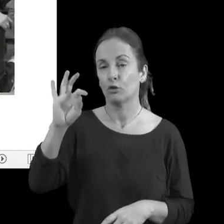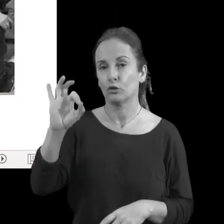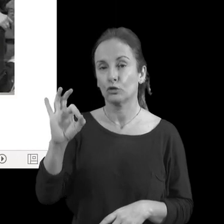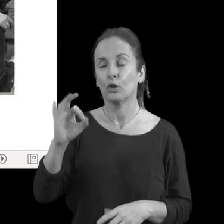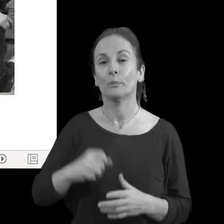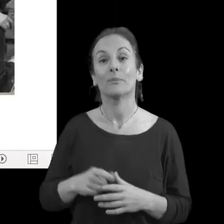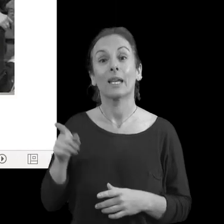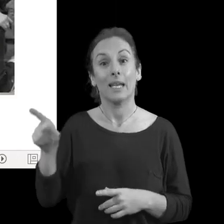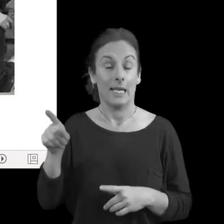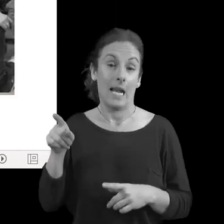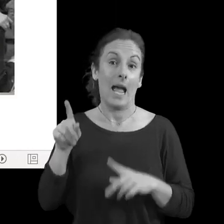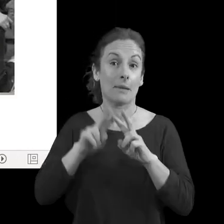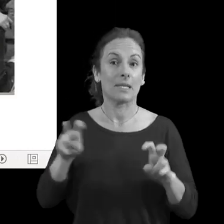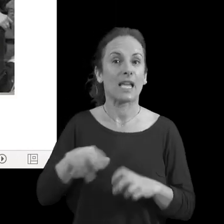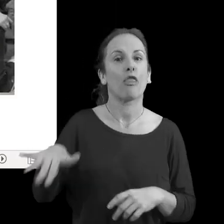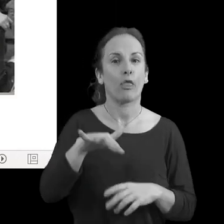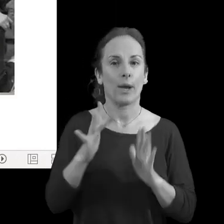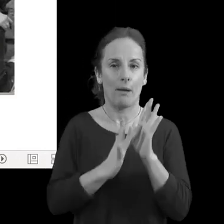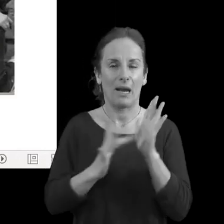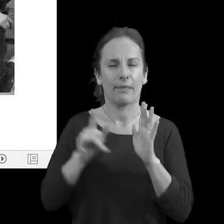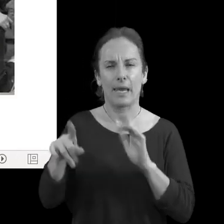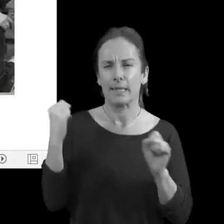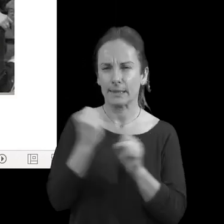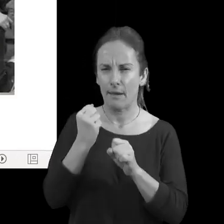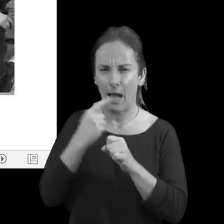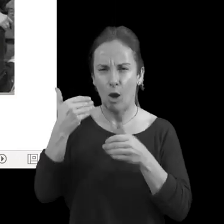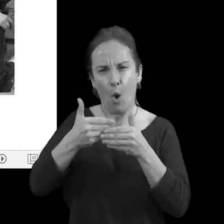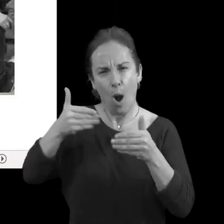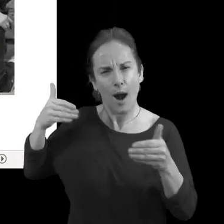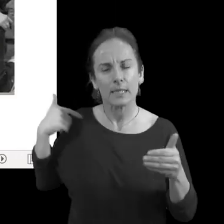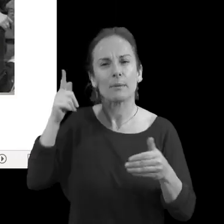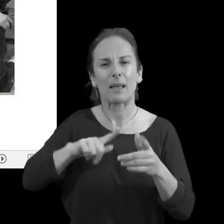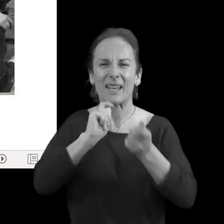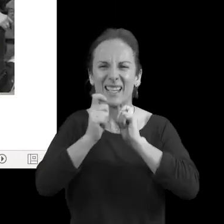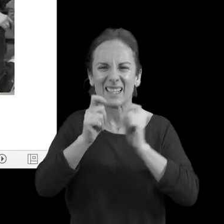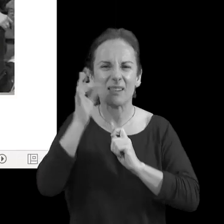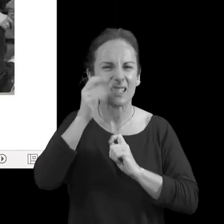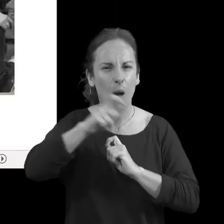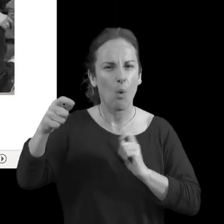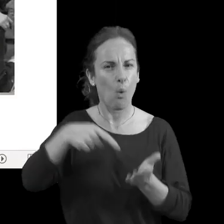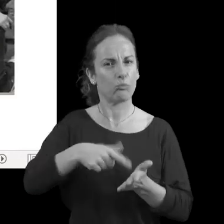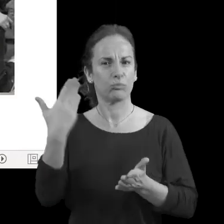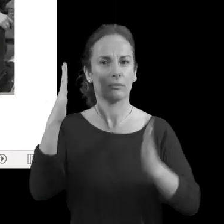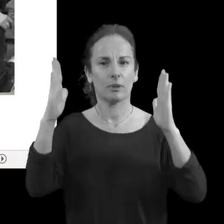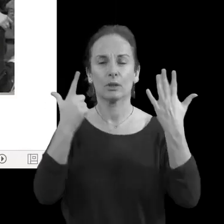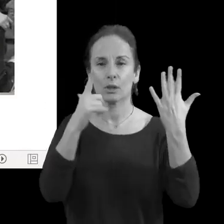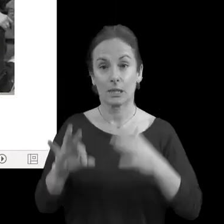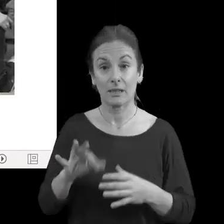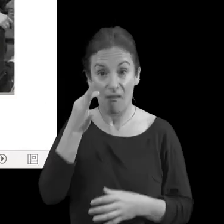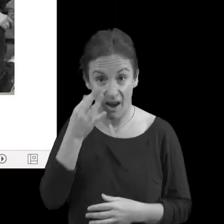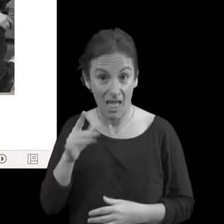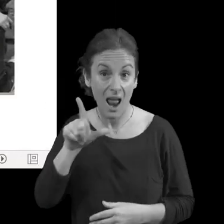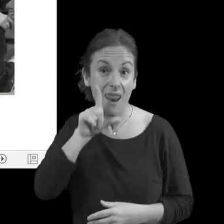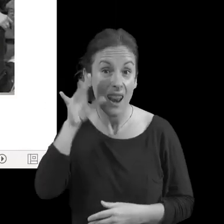que ha hecho a través de trabajo de archivo y de entrevistas a activistas de los 70, es que realmente las lesbianas en los